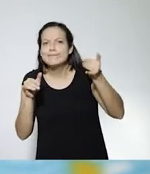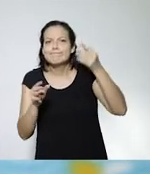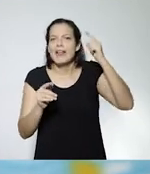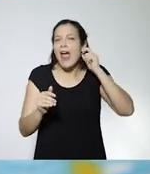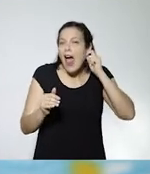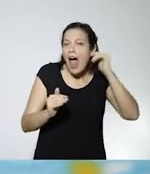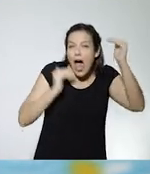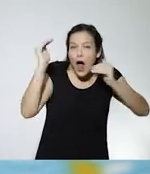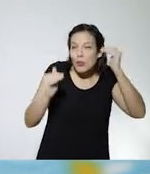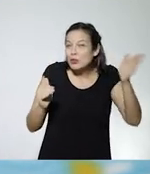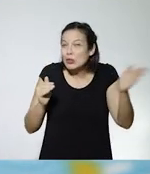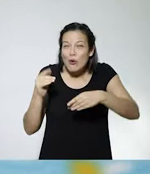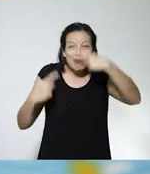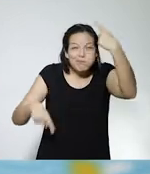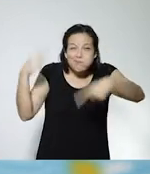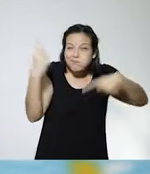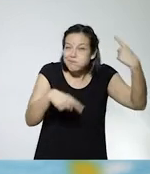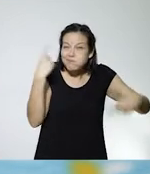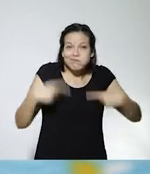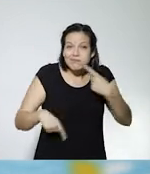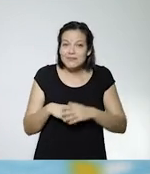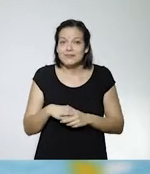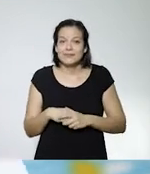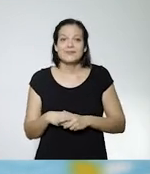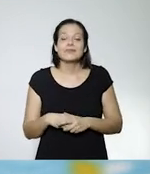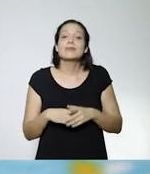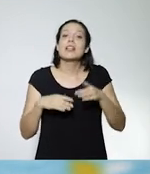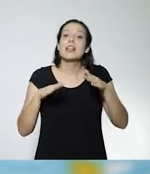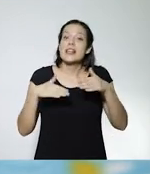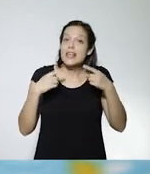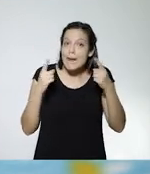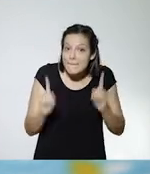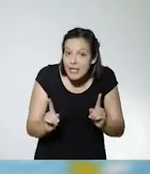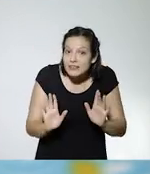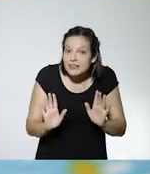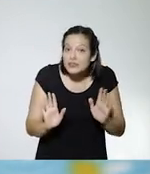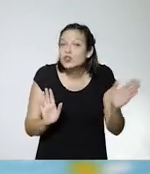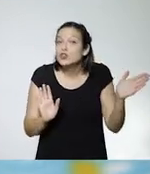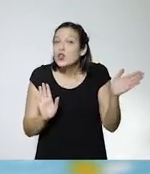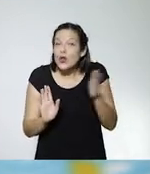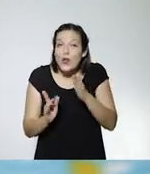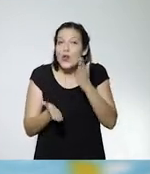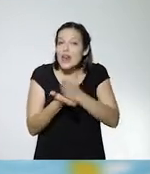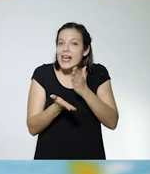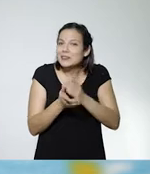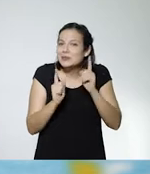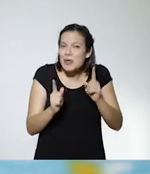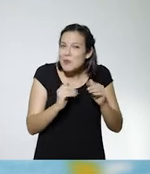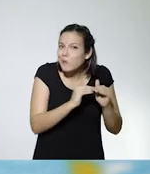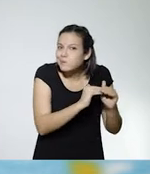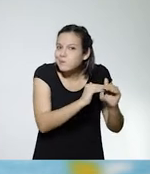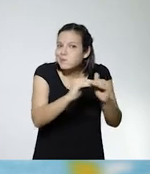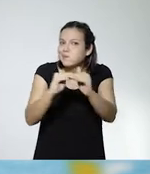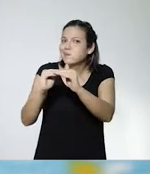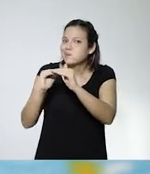adultos somos todos diferentes y cada uno, pero a la vez todos tenemos los mismos derechos.